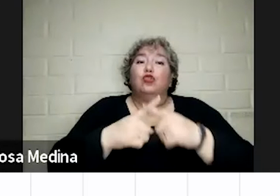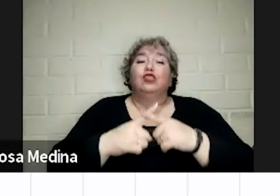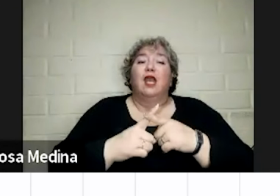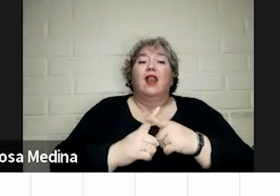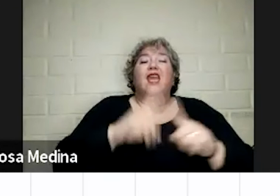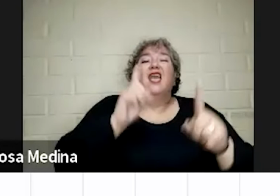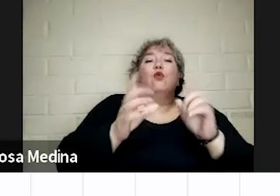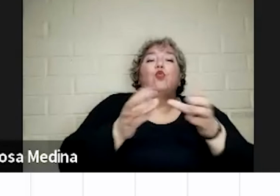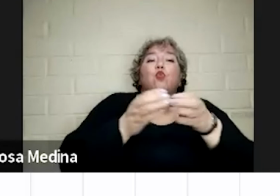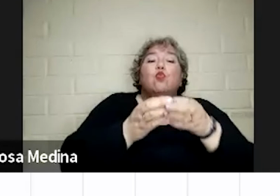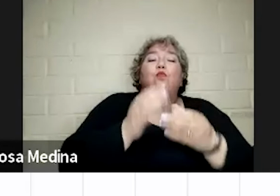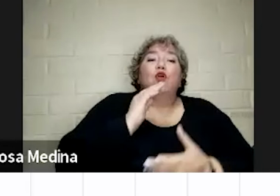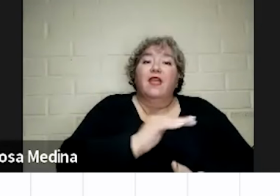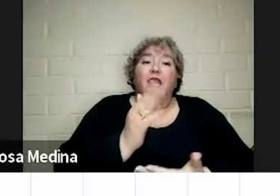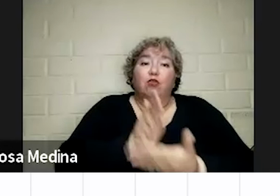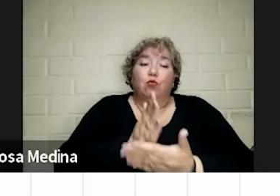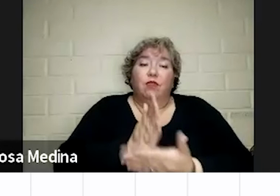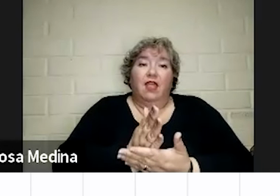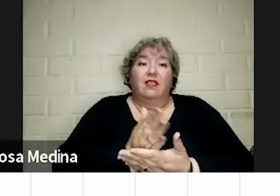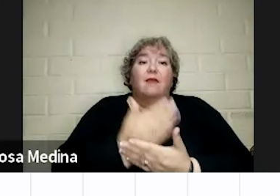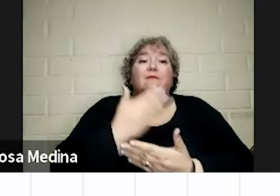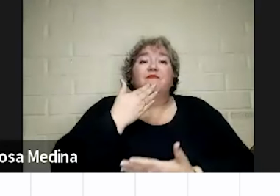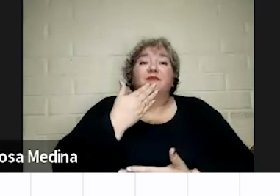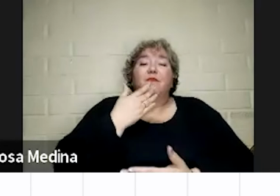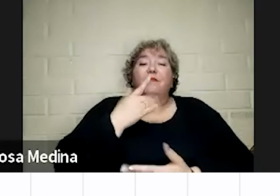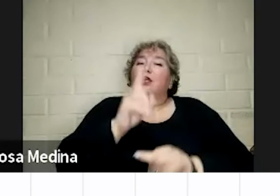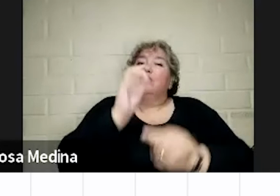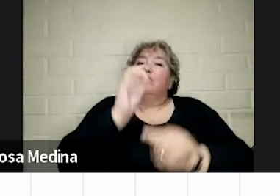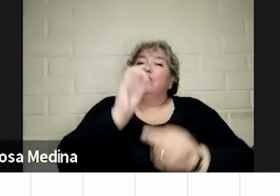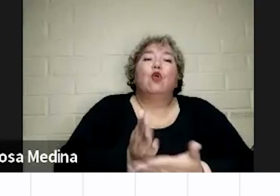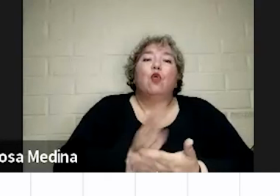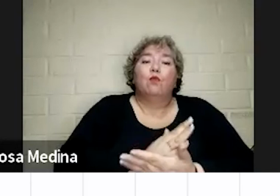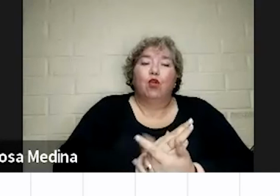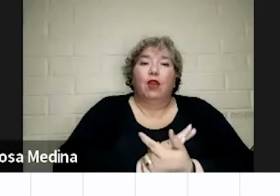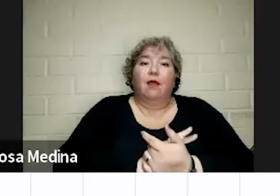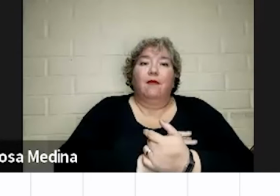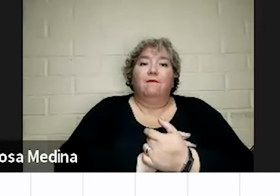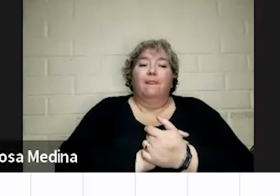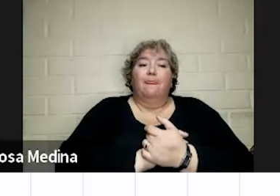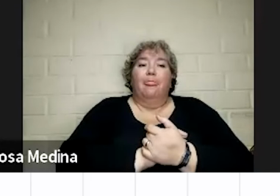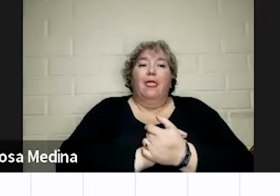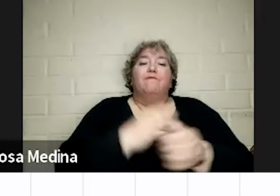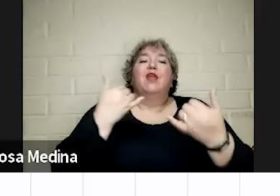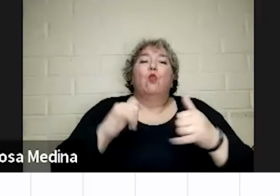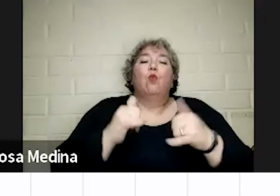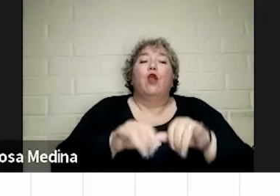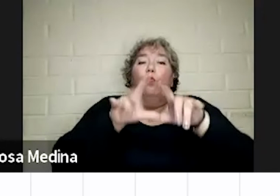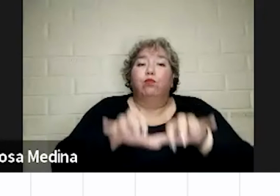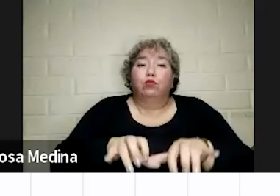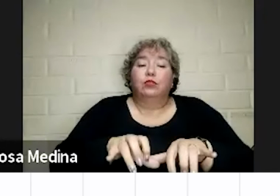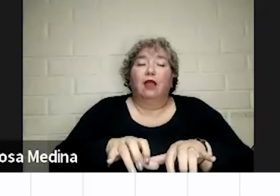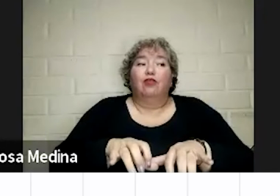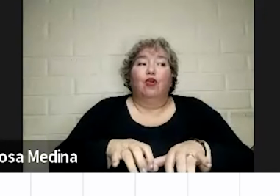estudiantes. También se ha hecho no puse tampoco, pero con programas computacionales, ya con juegos de computador, distintas cosas. Igual